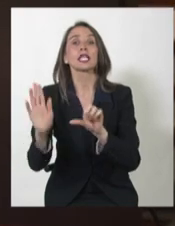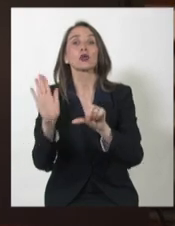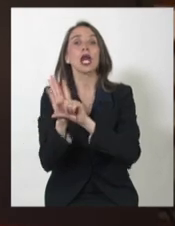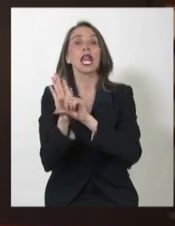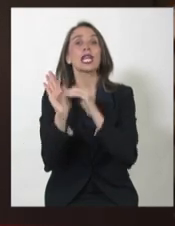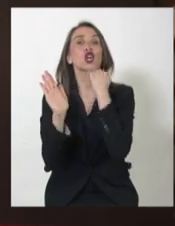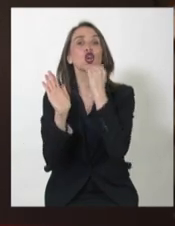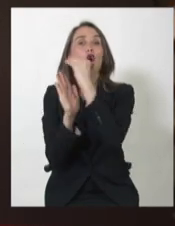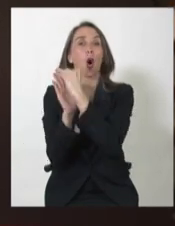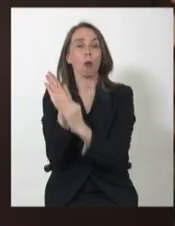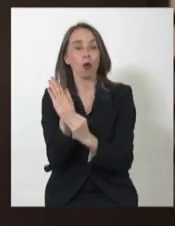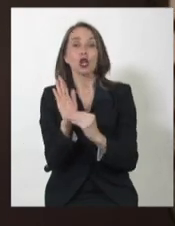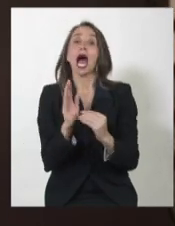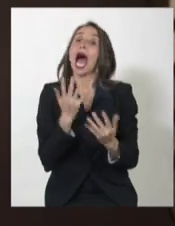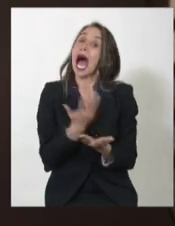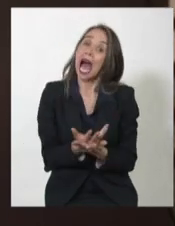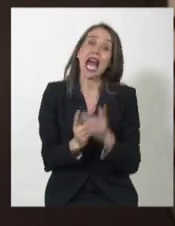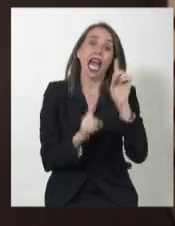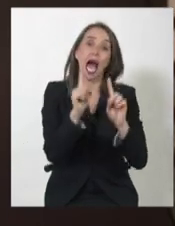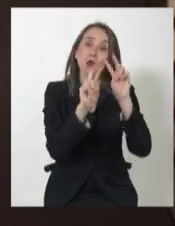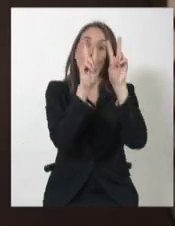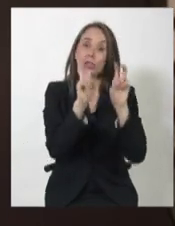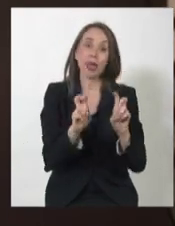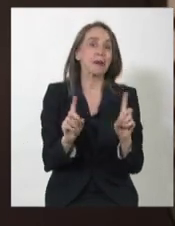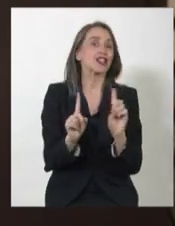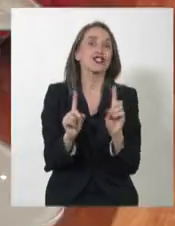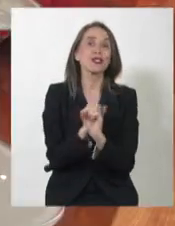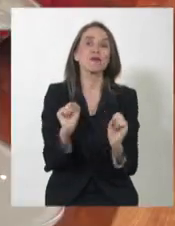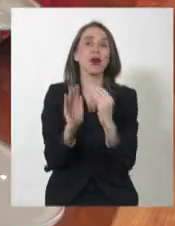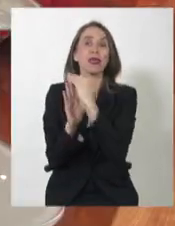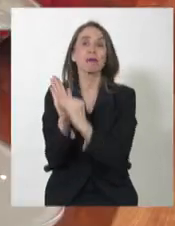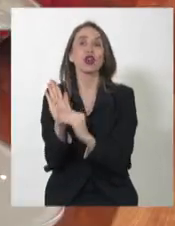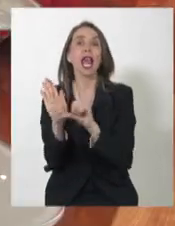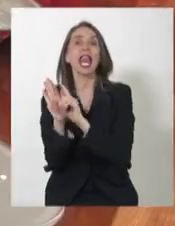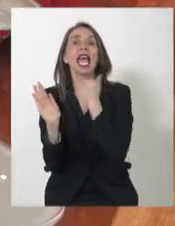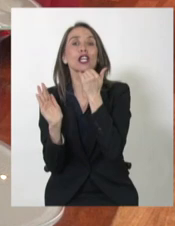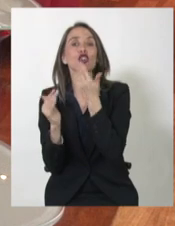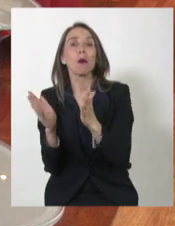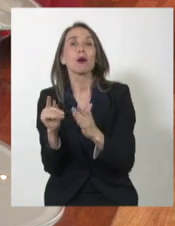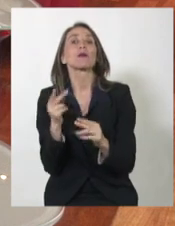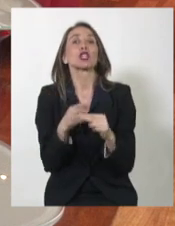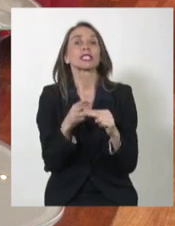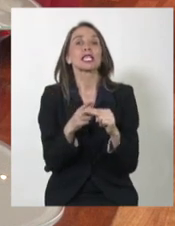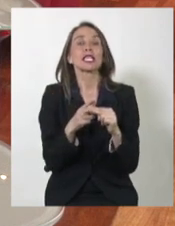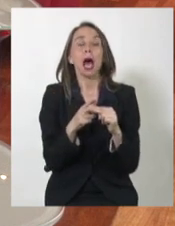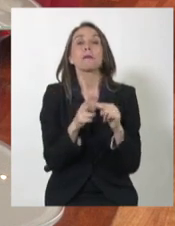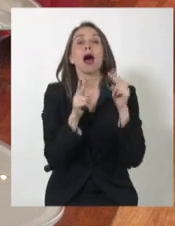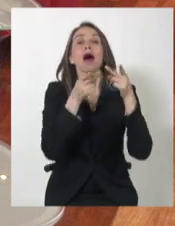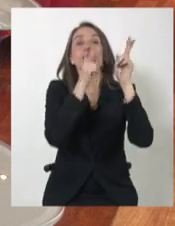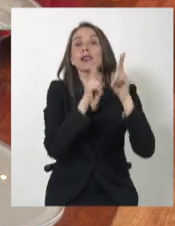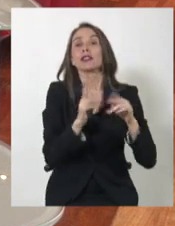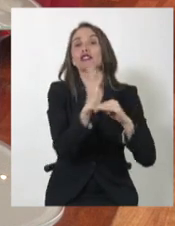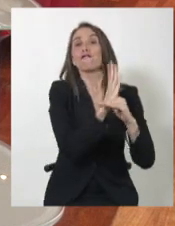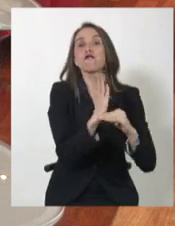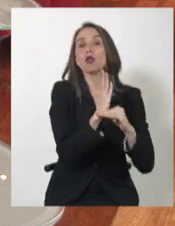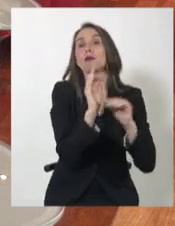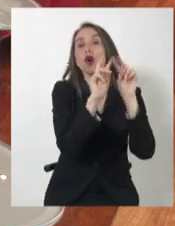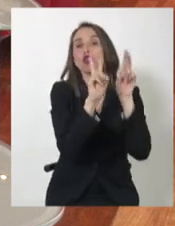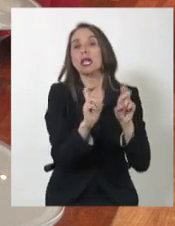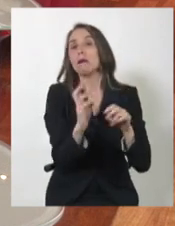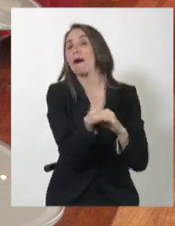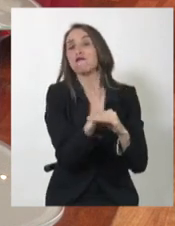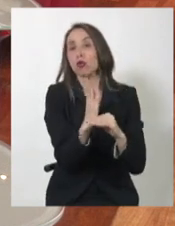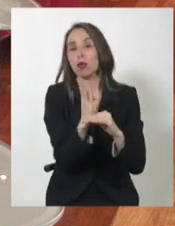Pero hay ciertas materias que no pueden quedar a la legislación común porque son fundamentales. Entonces ahí es donde van a tener que forzar